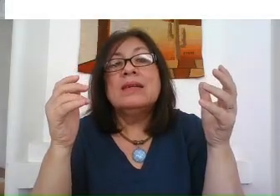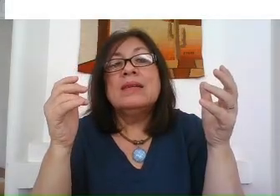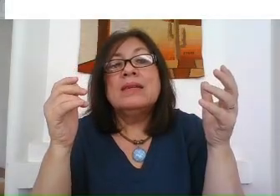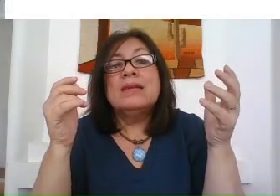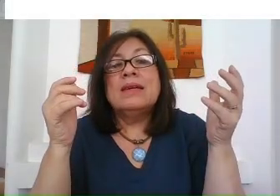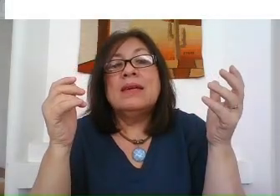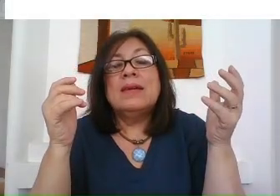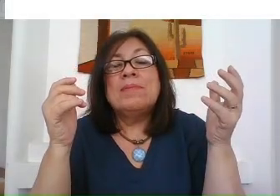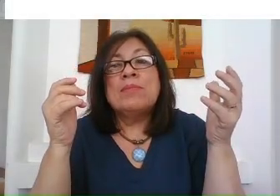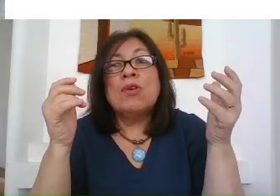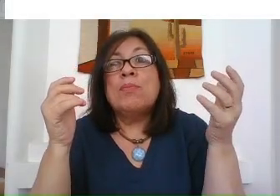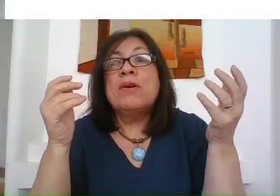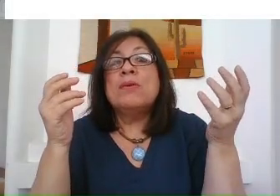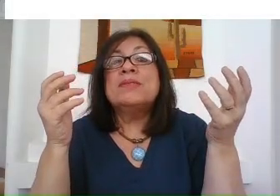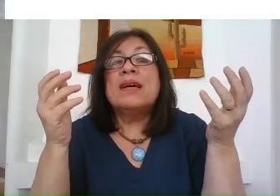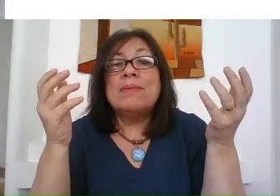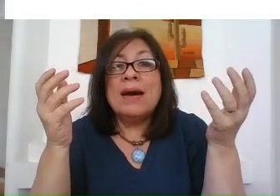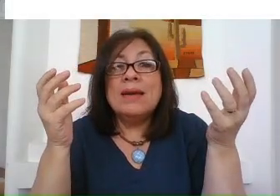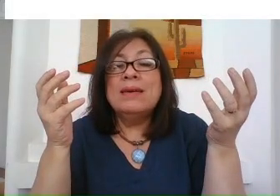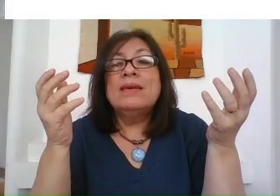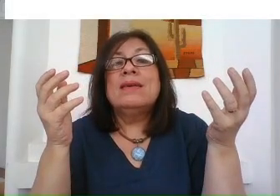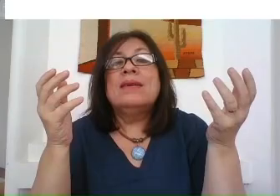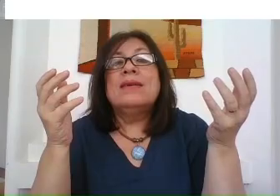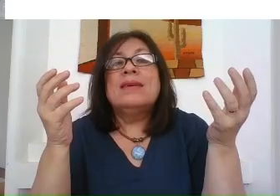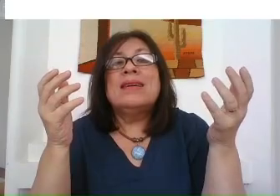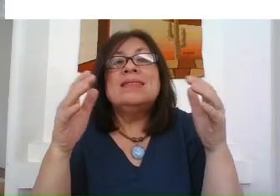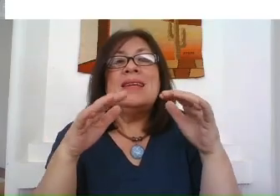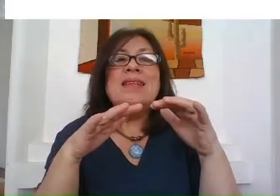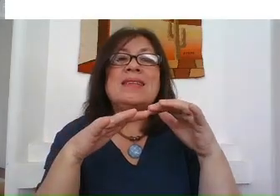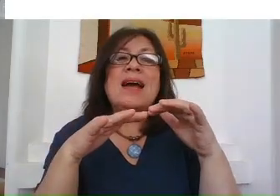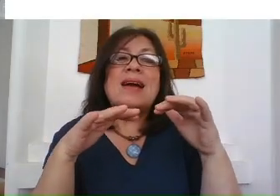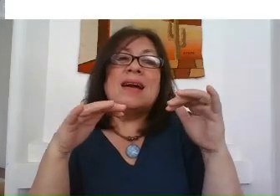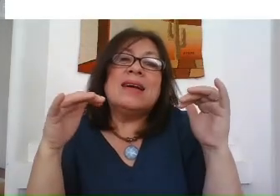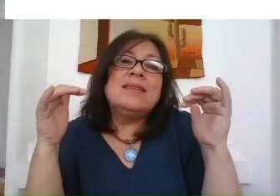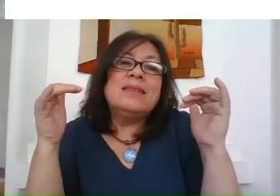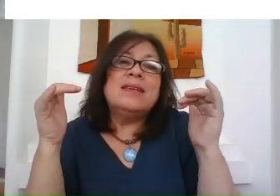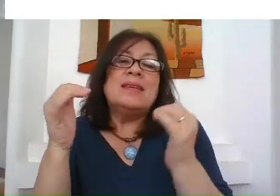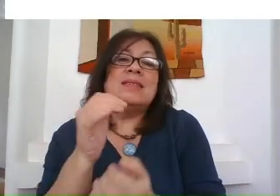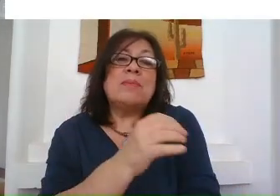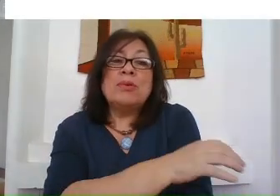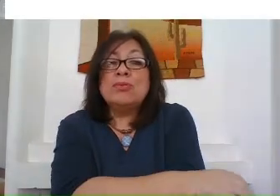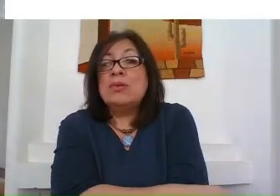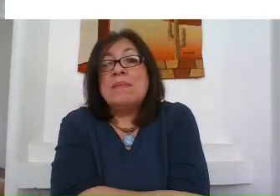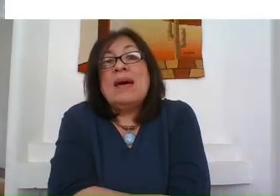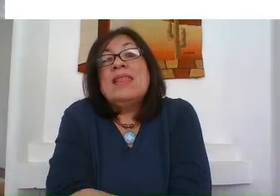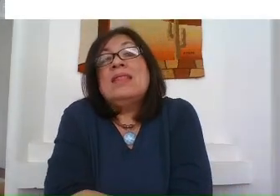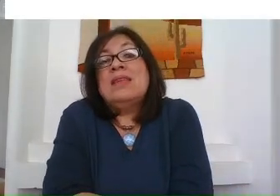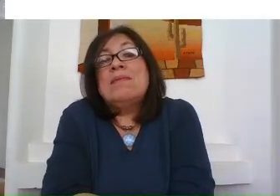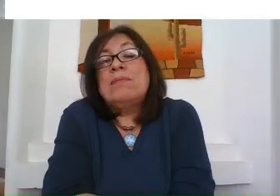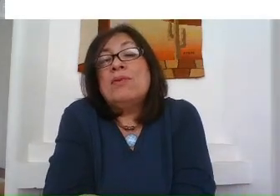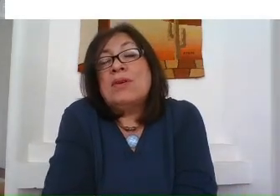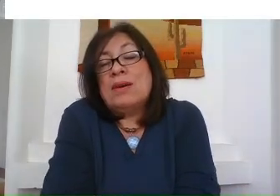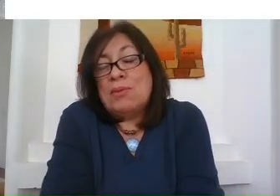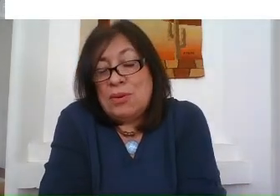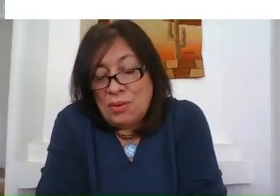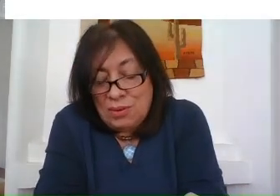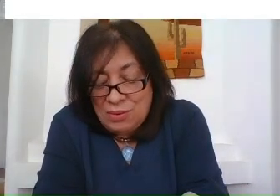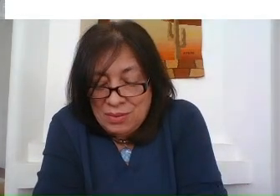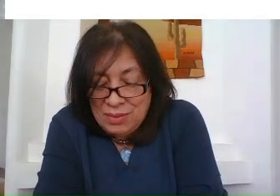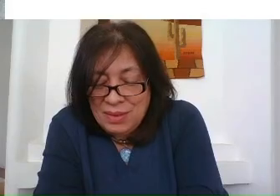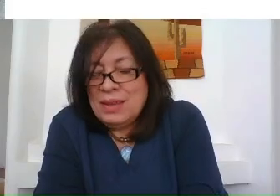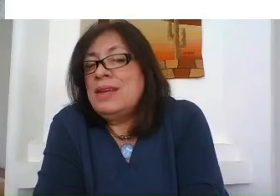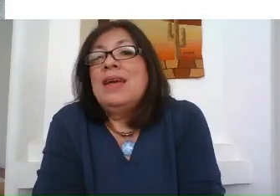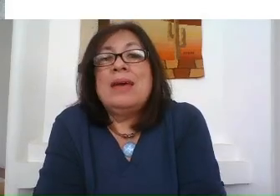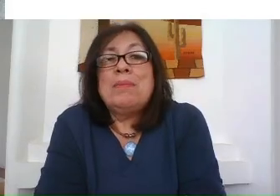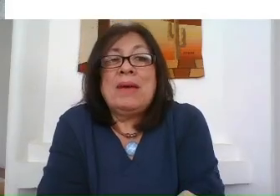pensar o puede observar que se estancan en esa postura más del tiempo que